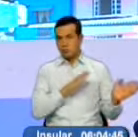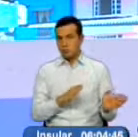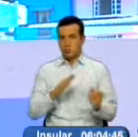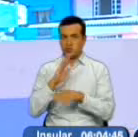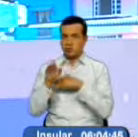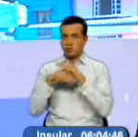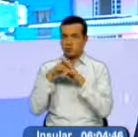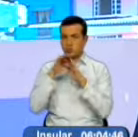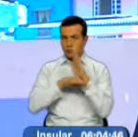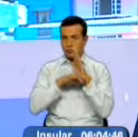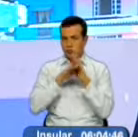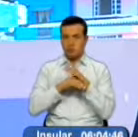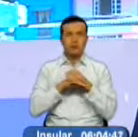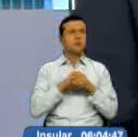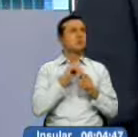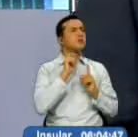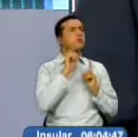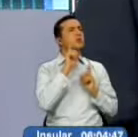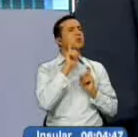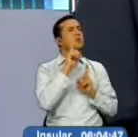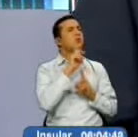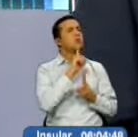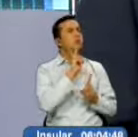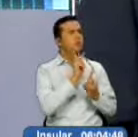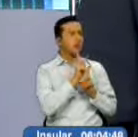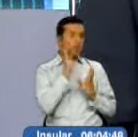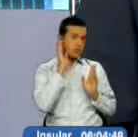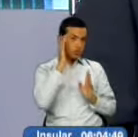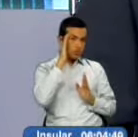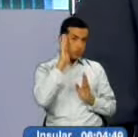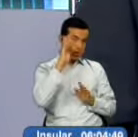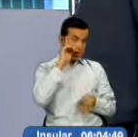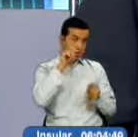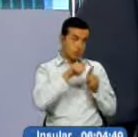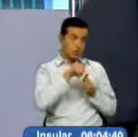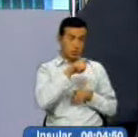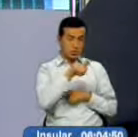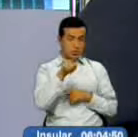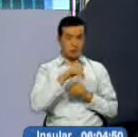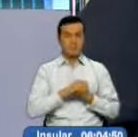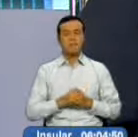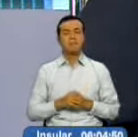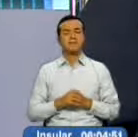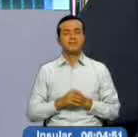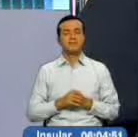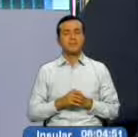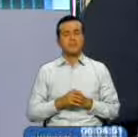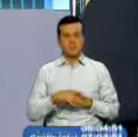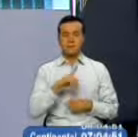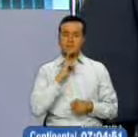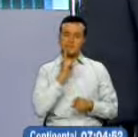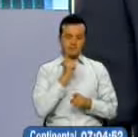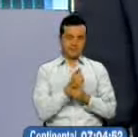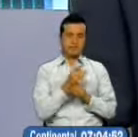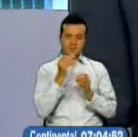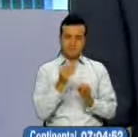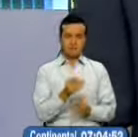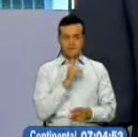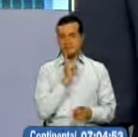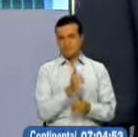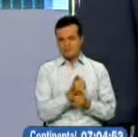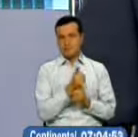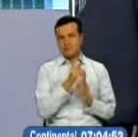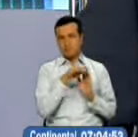hay reducción de pobreza. Pero solo una acotación, Fander, y no sé si coincidas conmigo. Si bien es cierto y reconozco esos